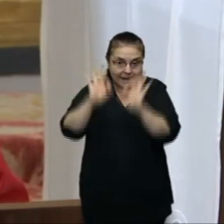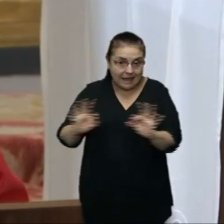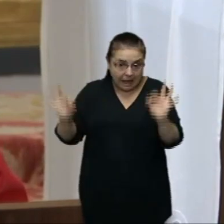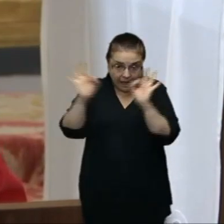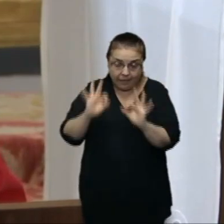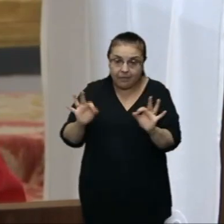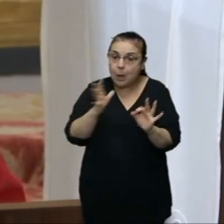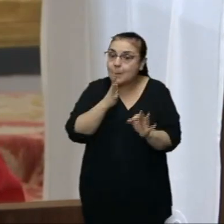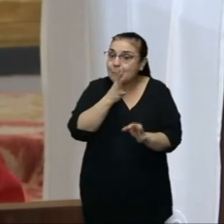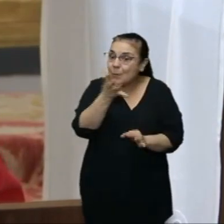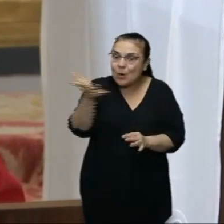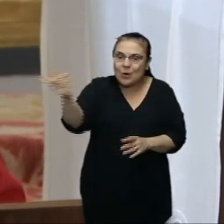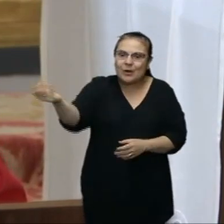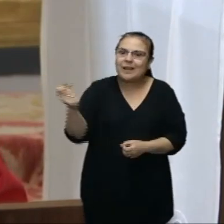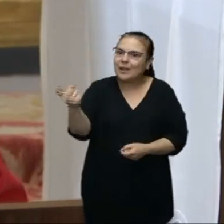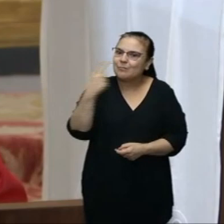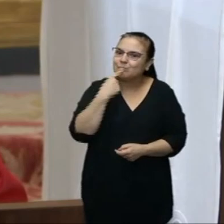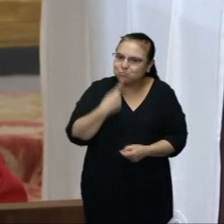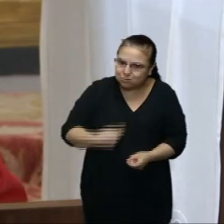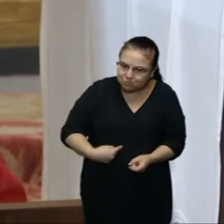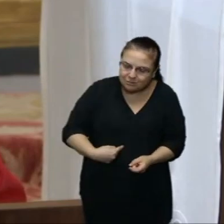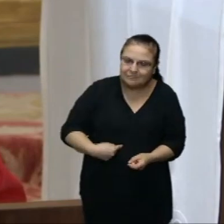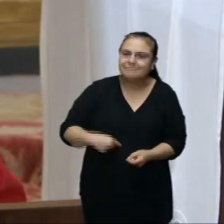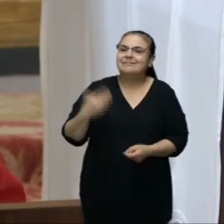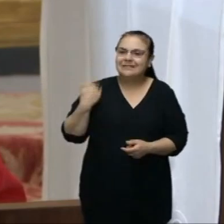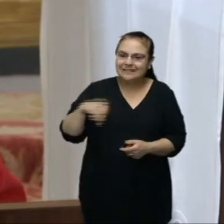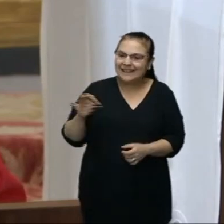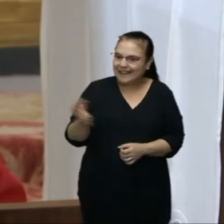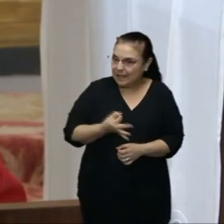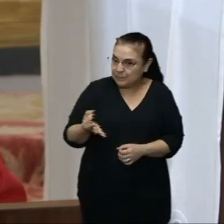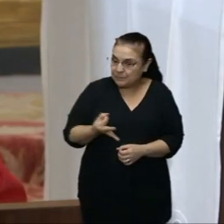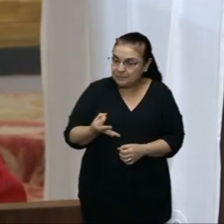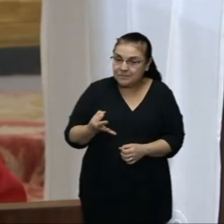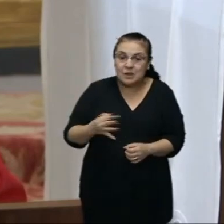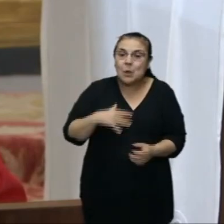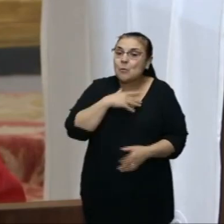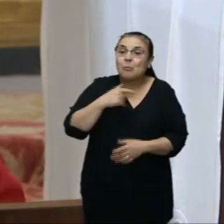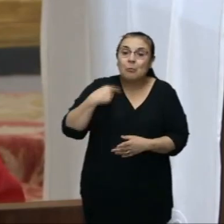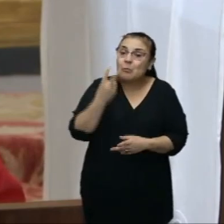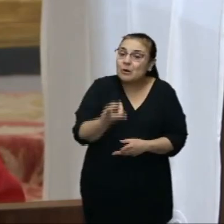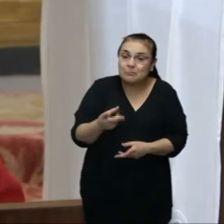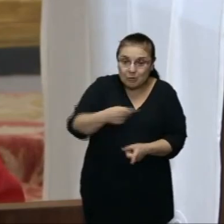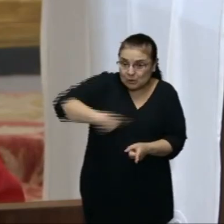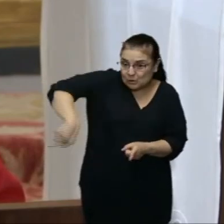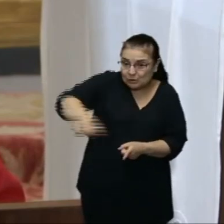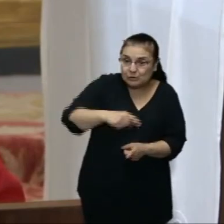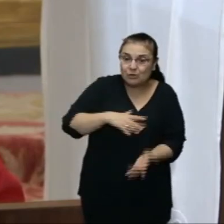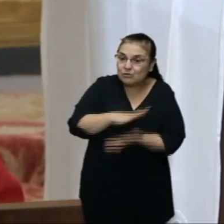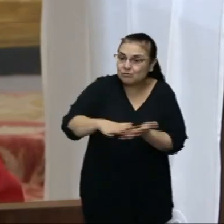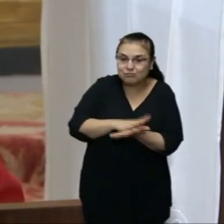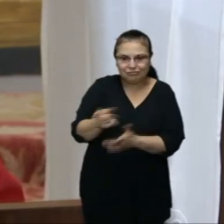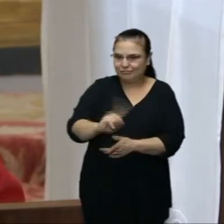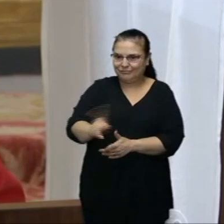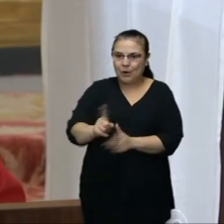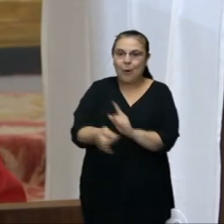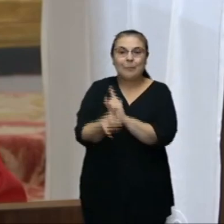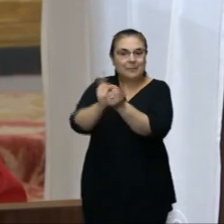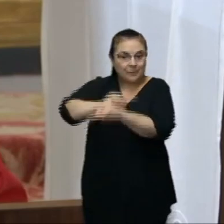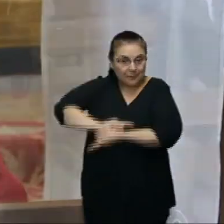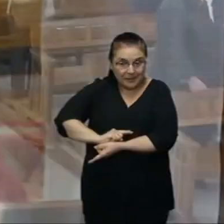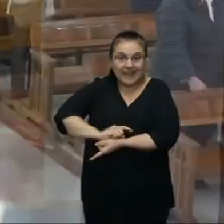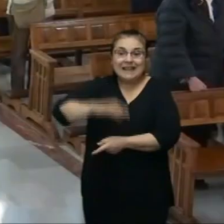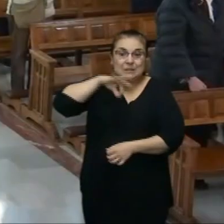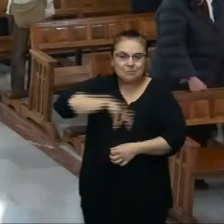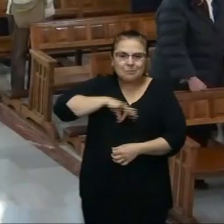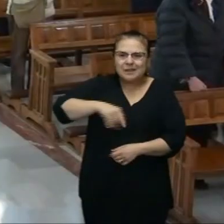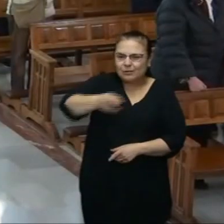os sugerirá lo que tenéis que decir, porque no seréis vosotros los que habléis, sino que el Espíritu de vuestro